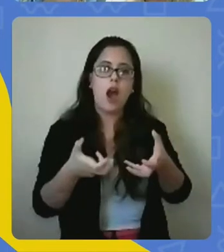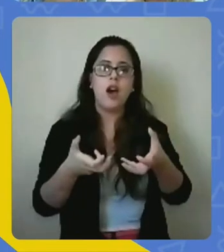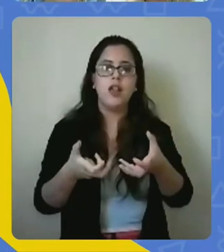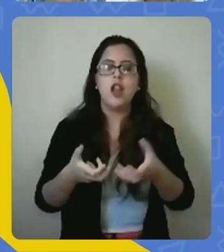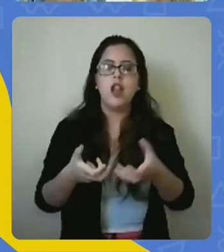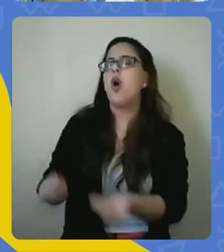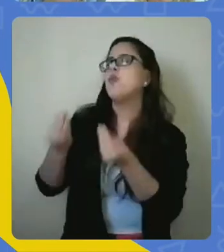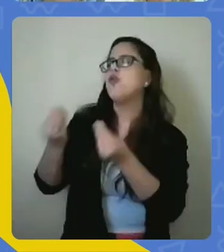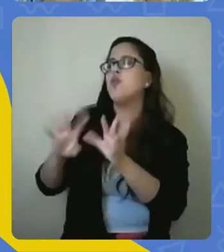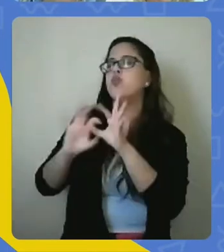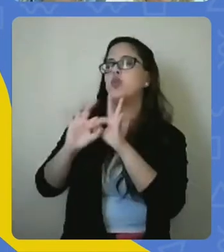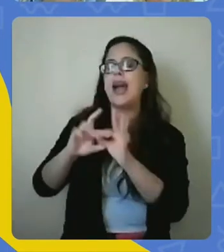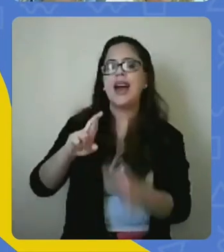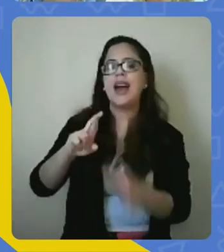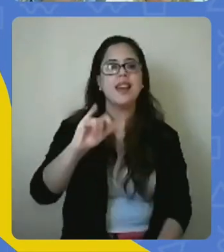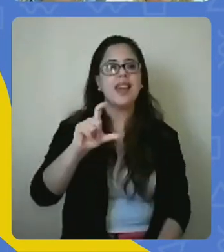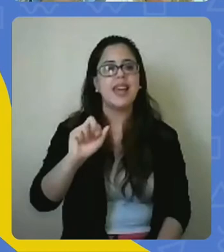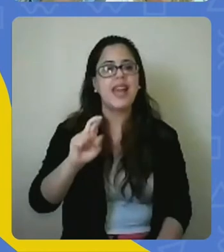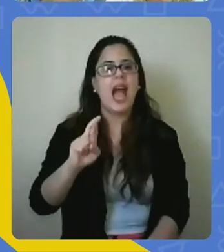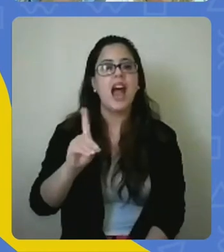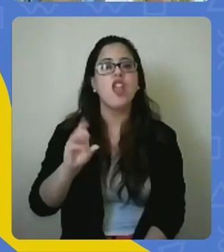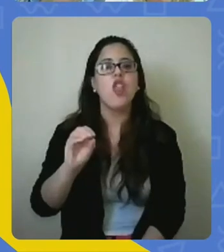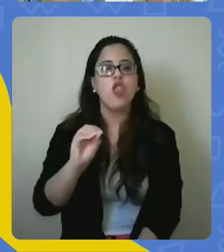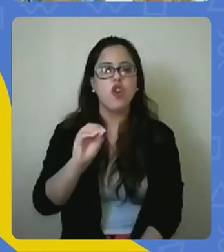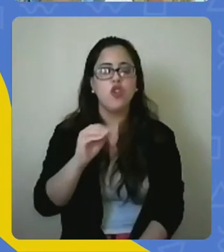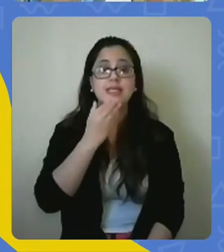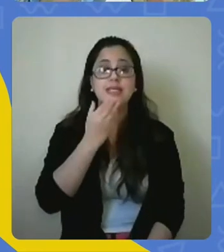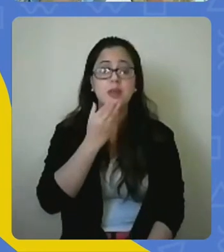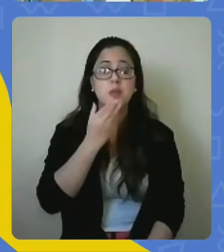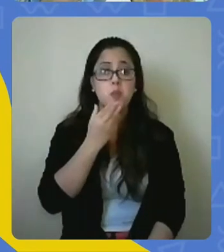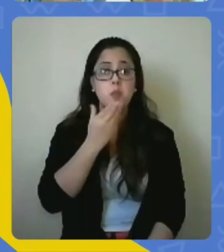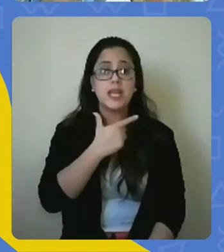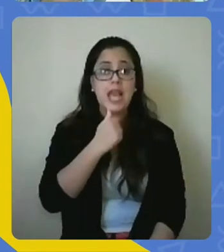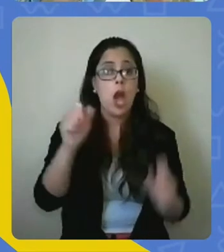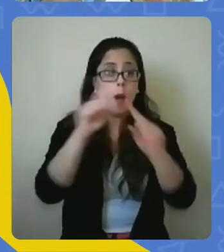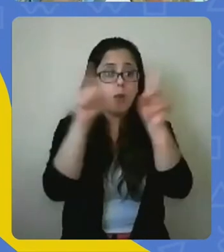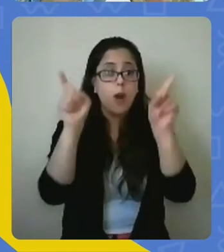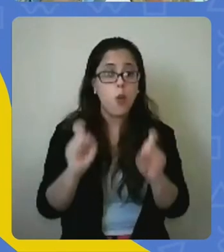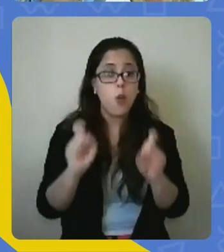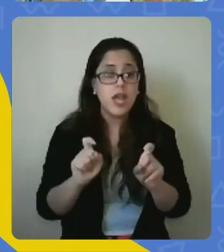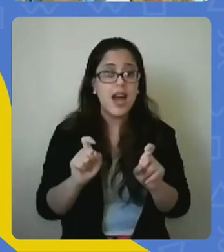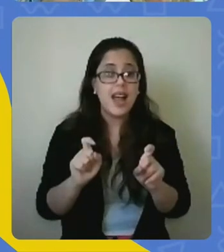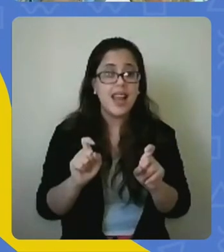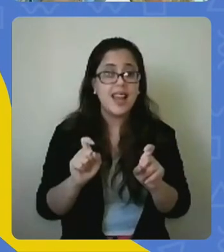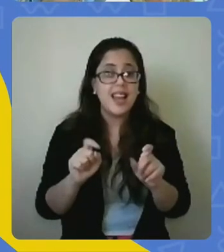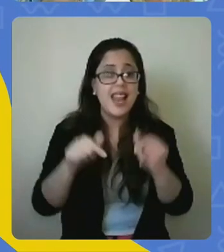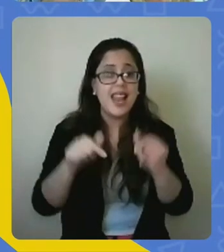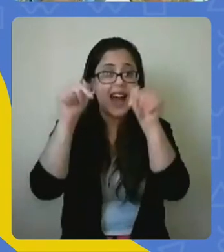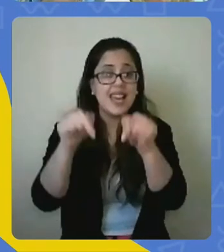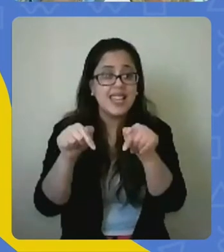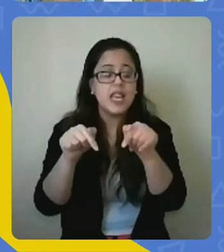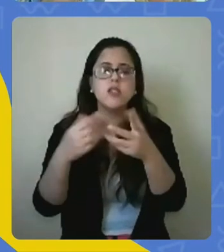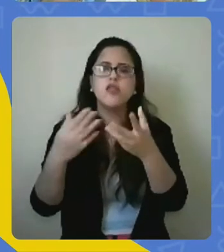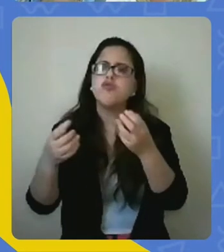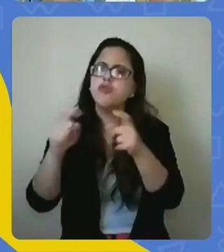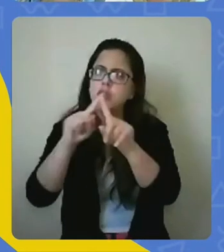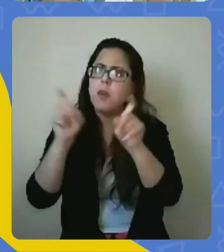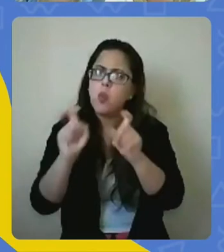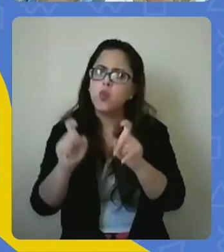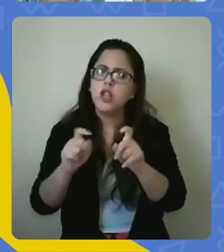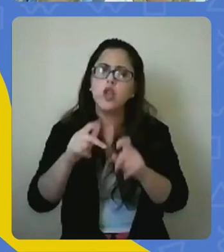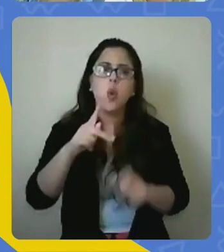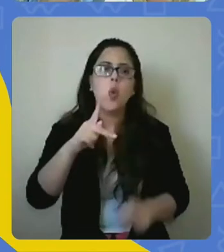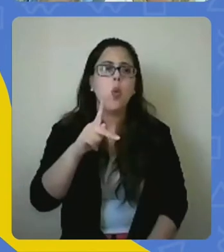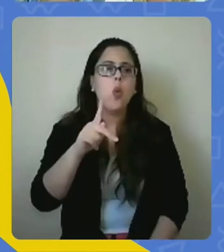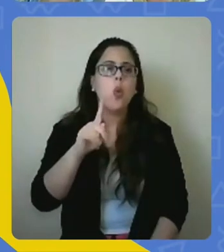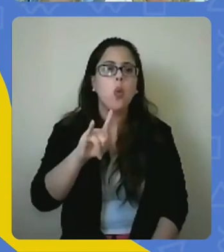gracias Ricardo. También quiero preguntarles acá, a las chicas nos preguntan sobre cuquitos, parece que